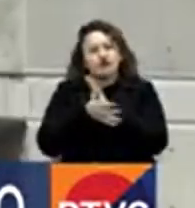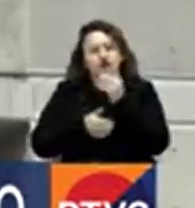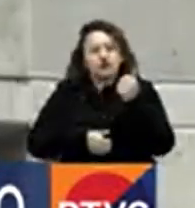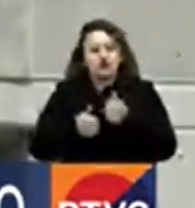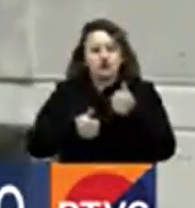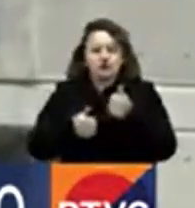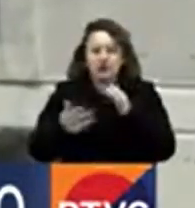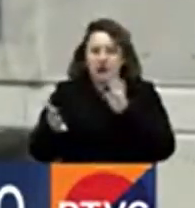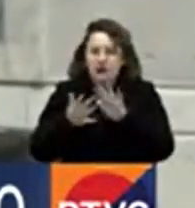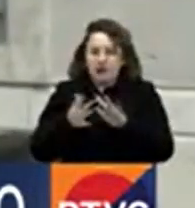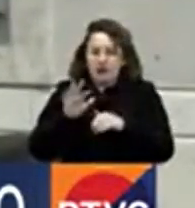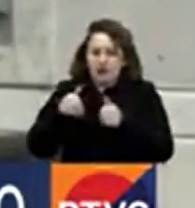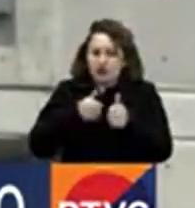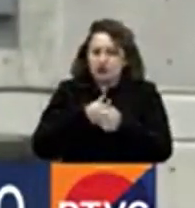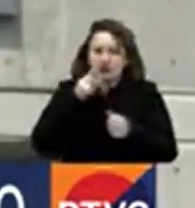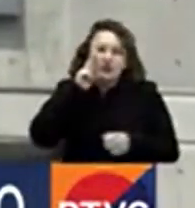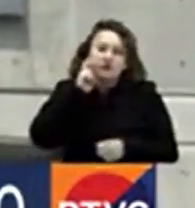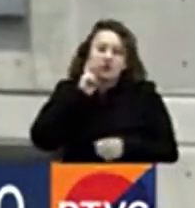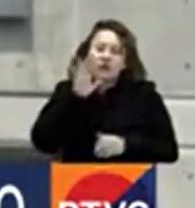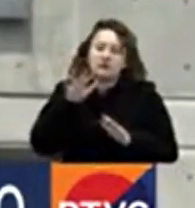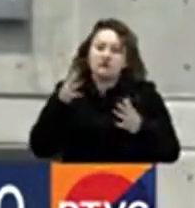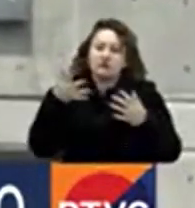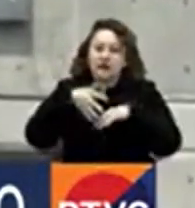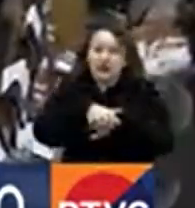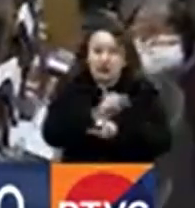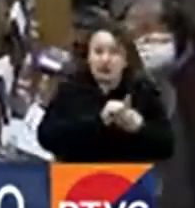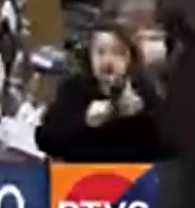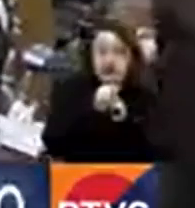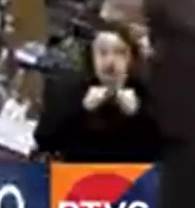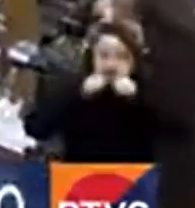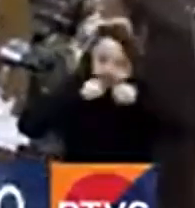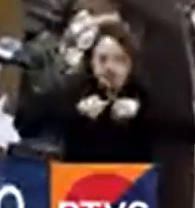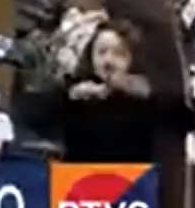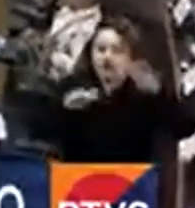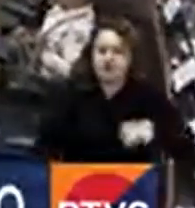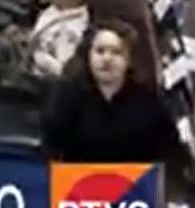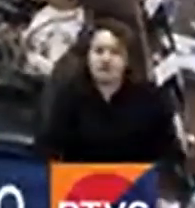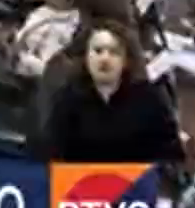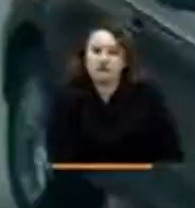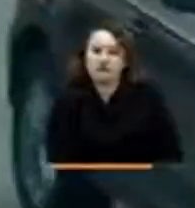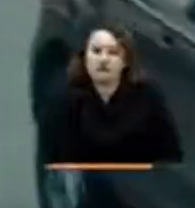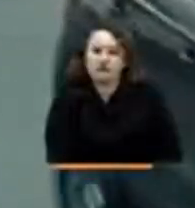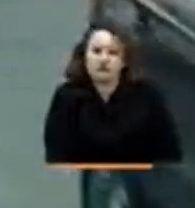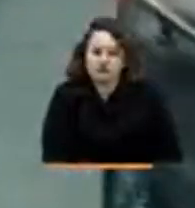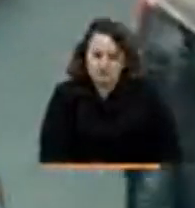acoso sexual que había denunciado en sus redes sociales y medios de comunicación.